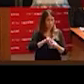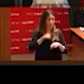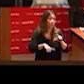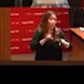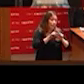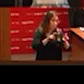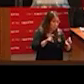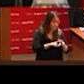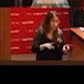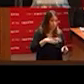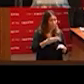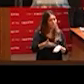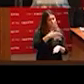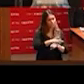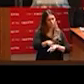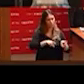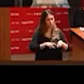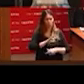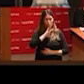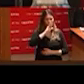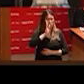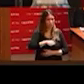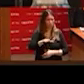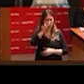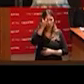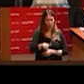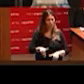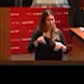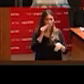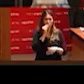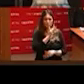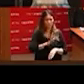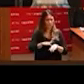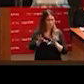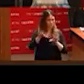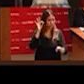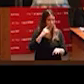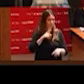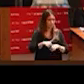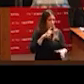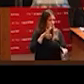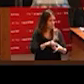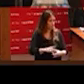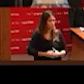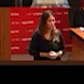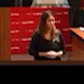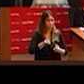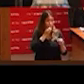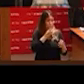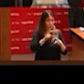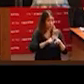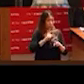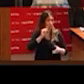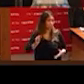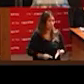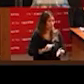empresa se hacen preselecciones o directamente la Selección del candidato ideal a cubrir el puesto información sobre modalidades de